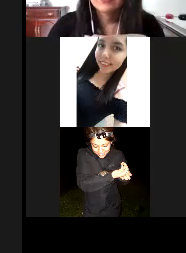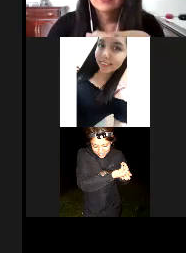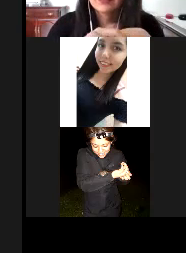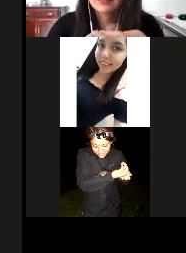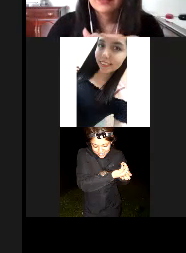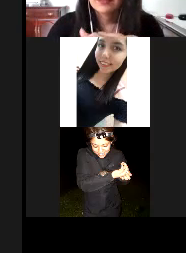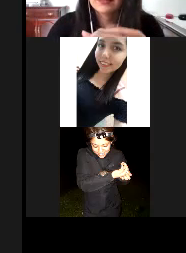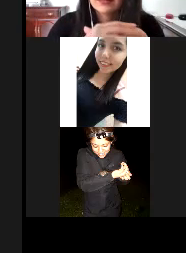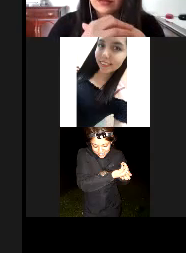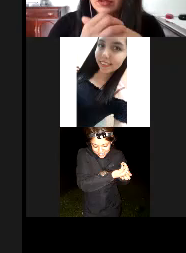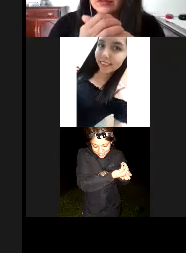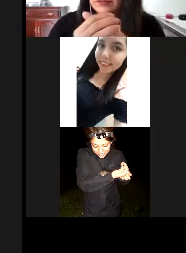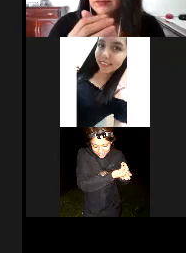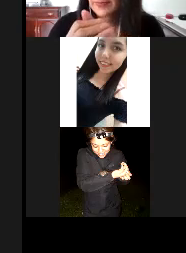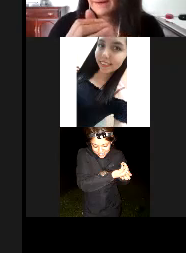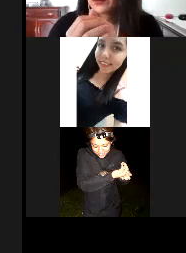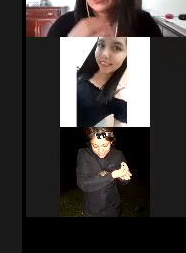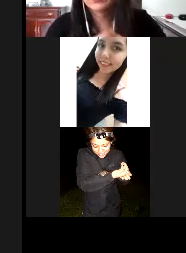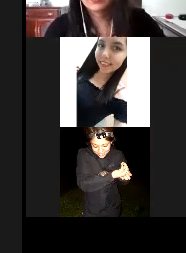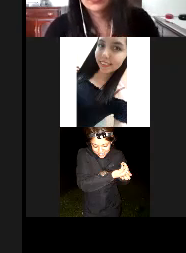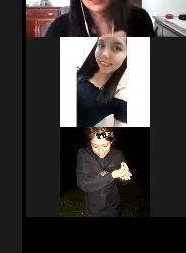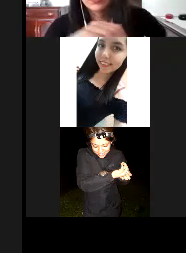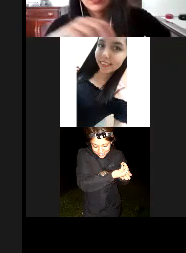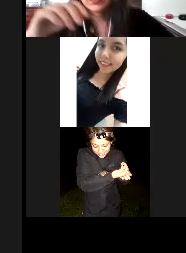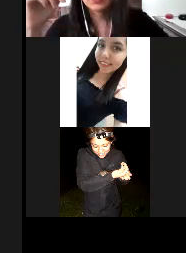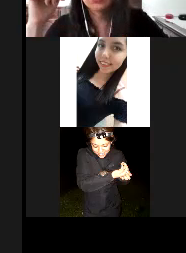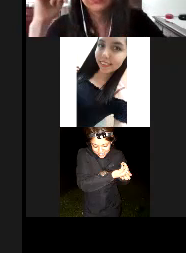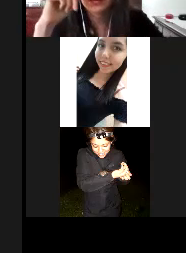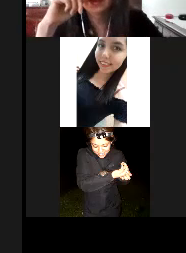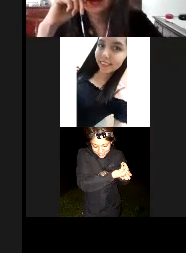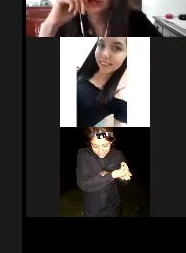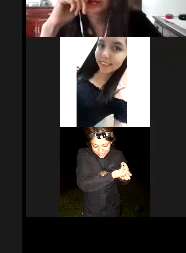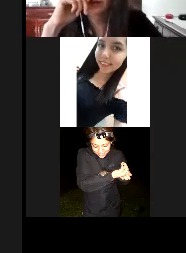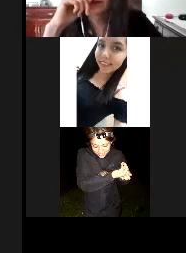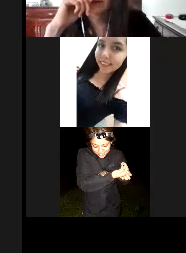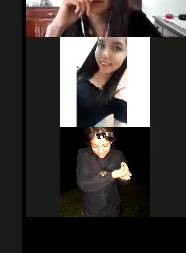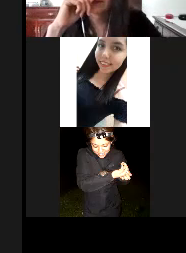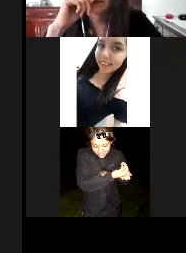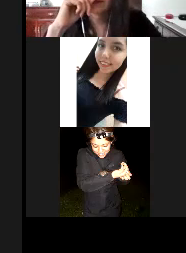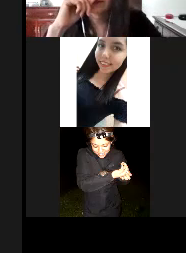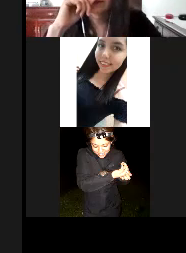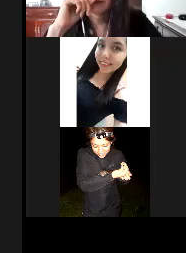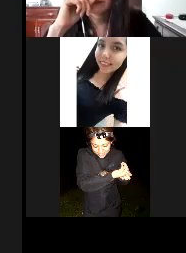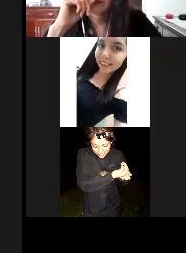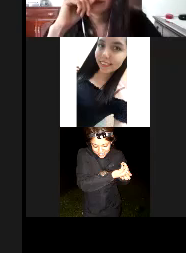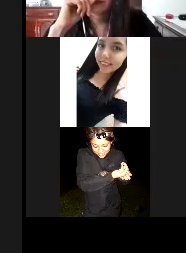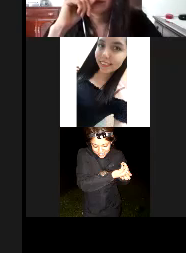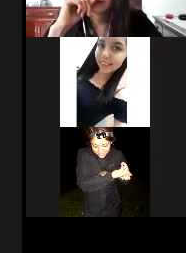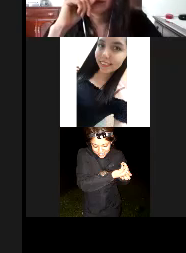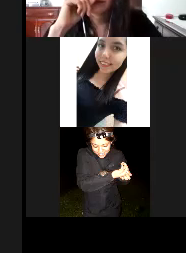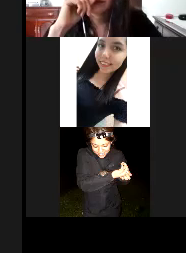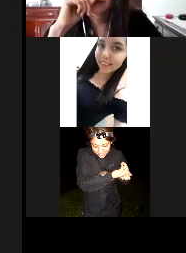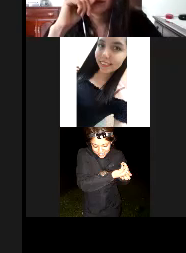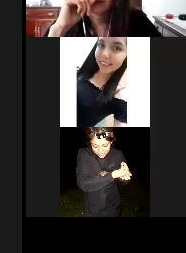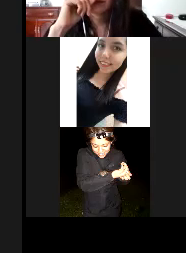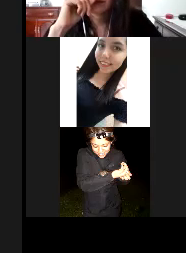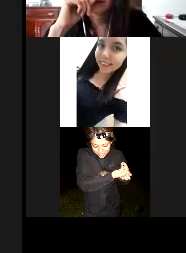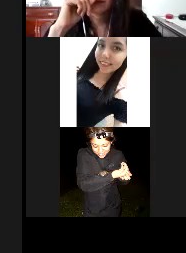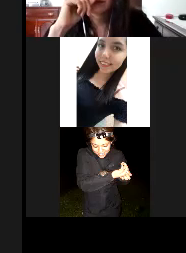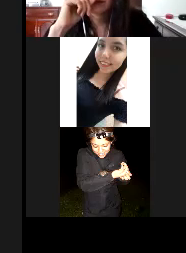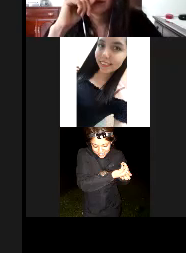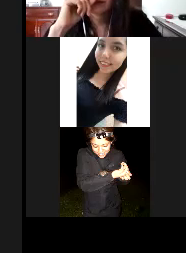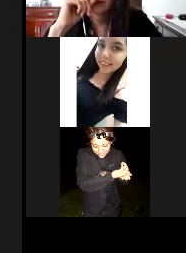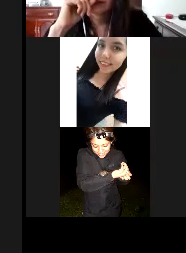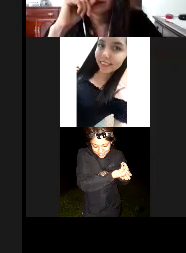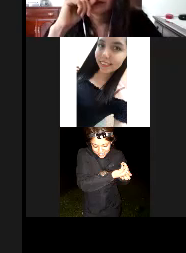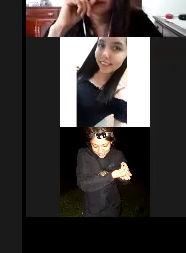Ujú, Entonces sí, ujú. también, justo ahora estamos viendo empezar un proyecto por ahí. No está bueno eso. Y si tienen